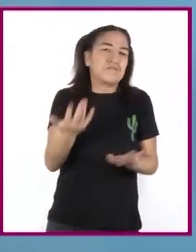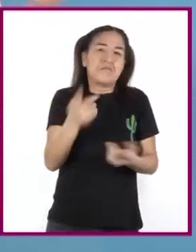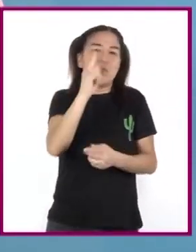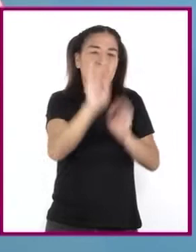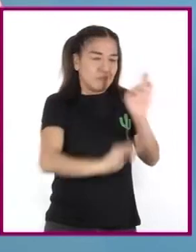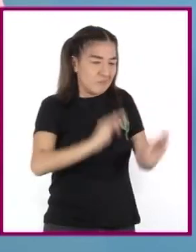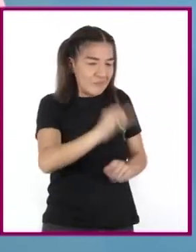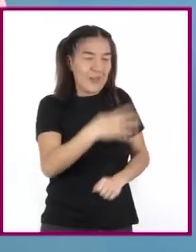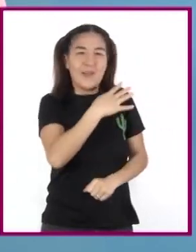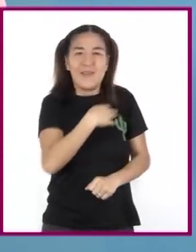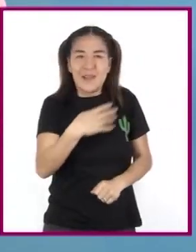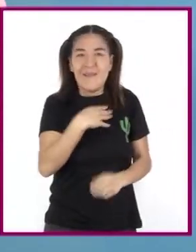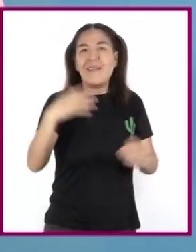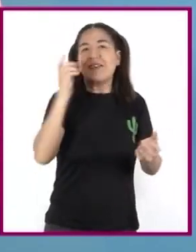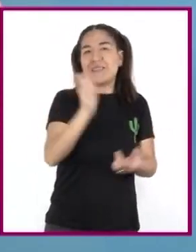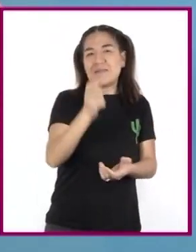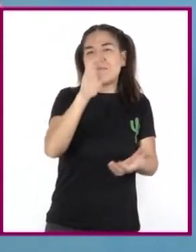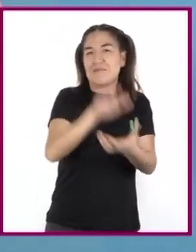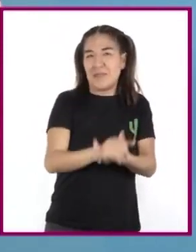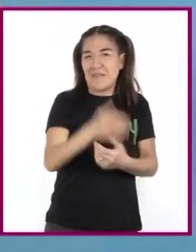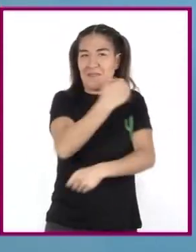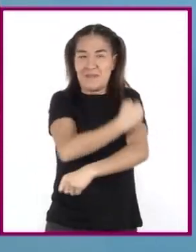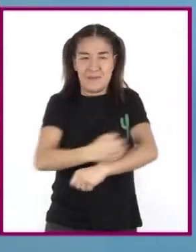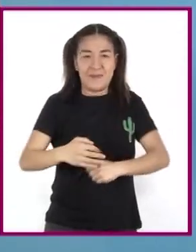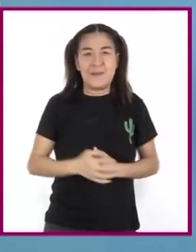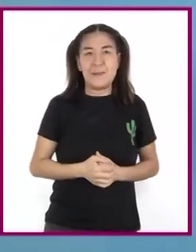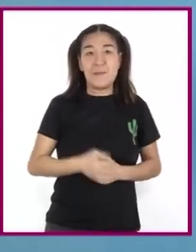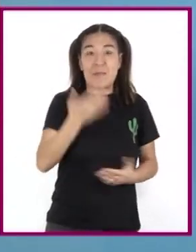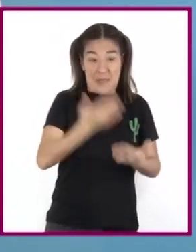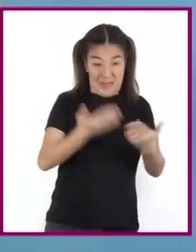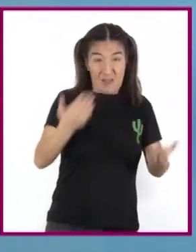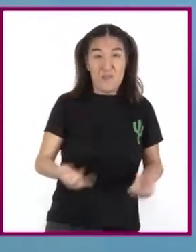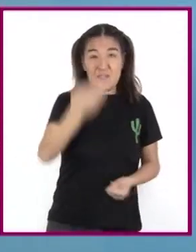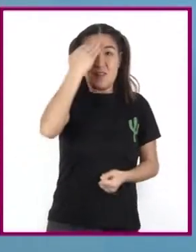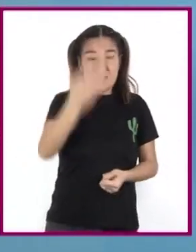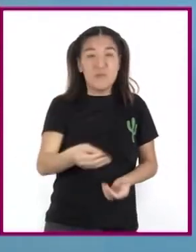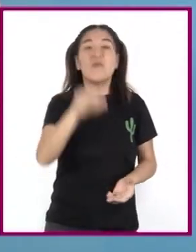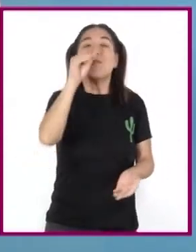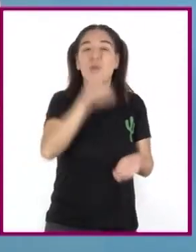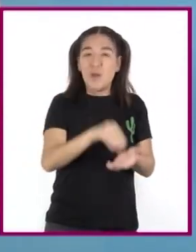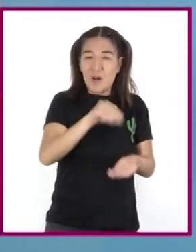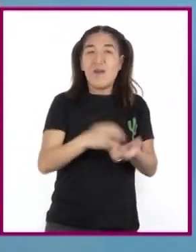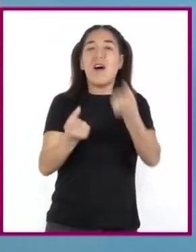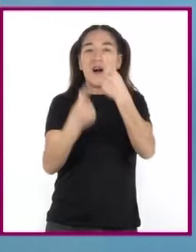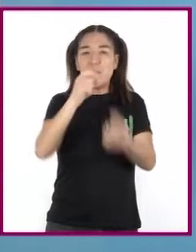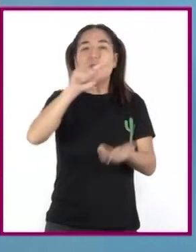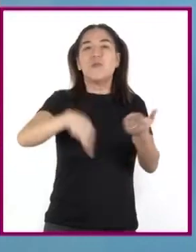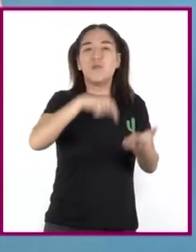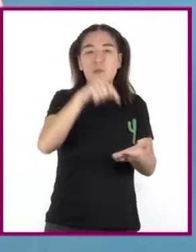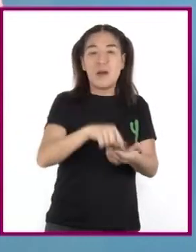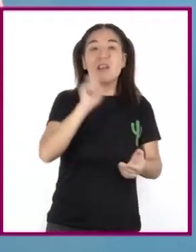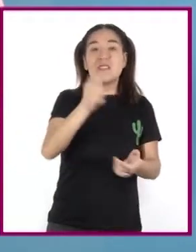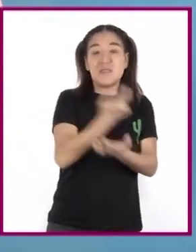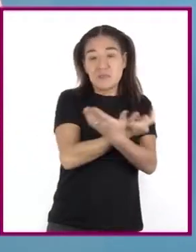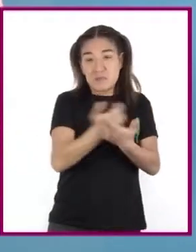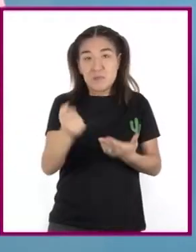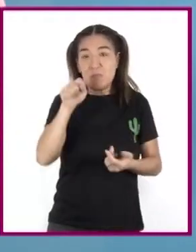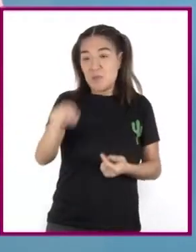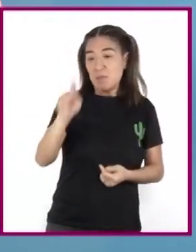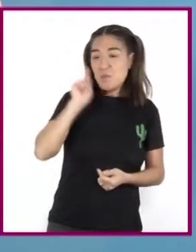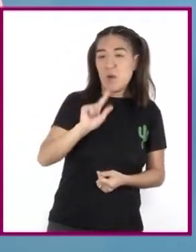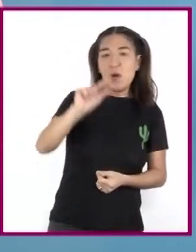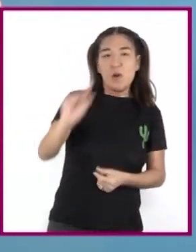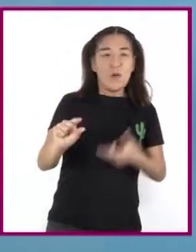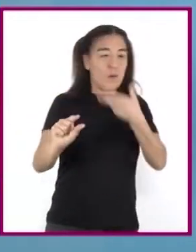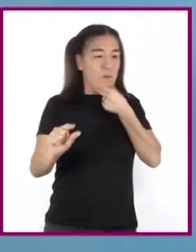familia. Hoy, todavía existen lugares en los que el sueldo de las mujeres es menor que el de los hombres, a pesar de